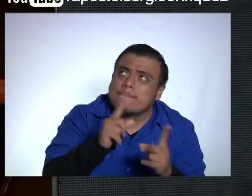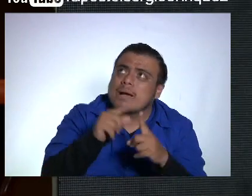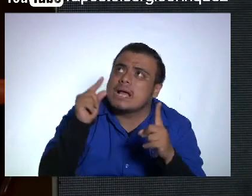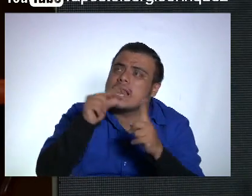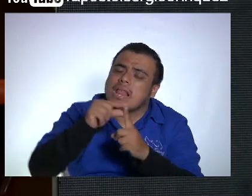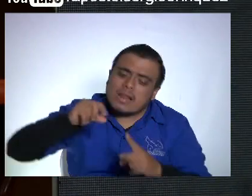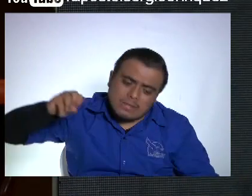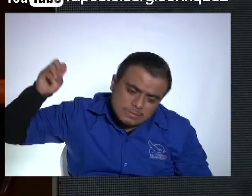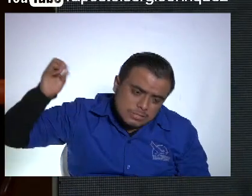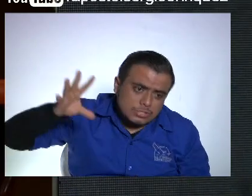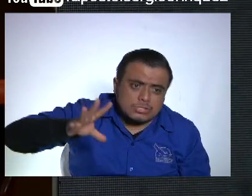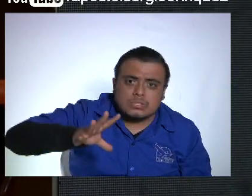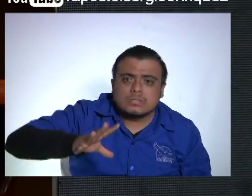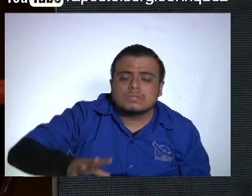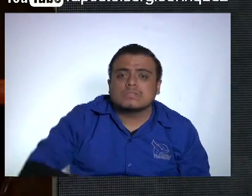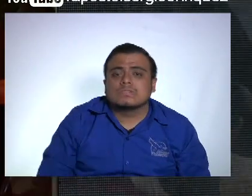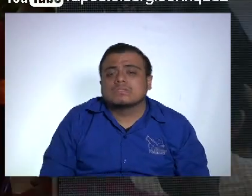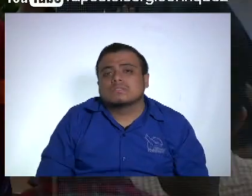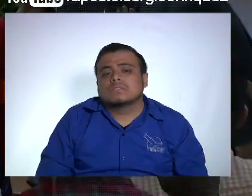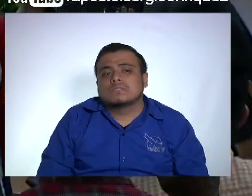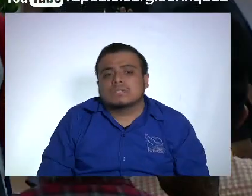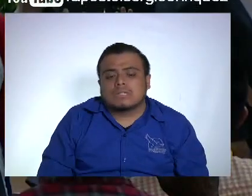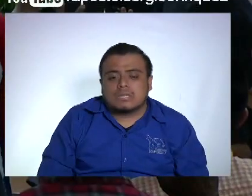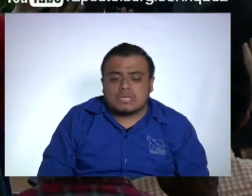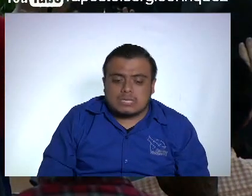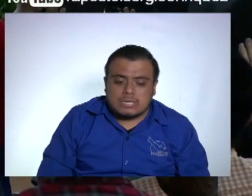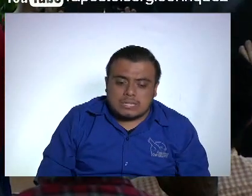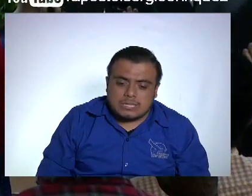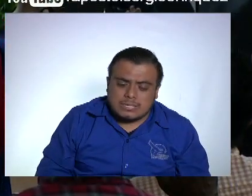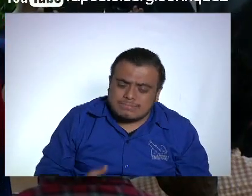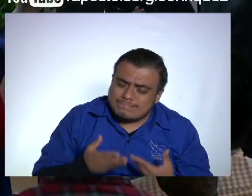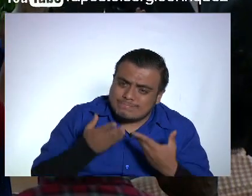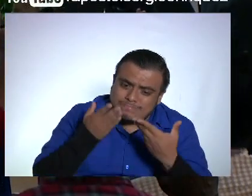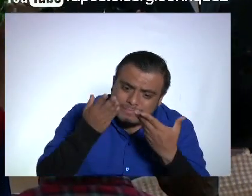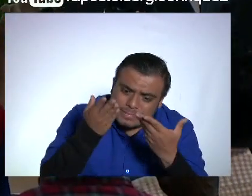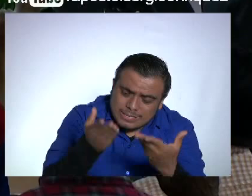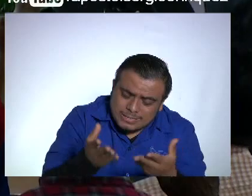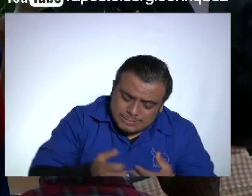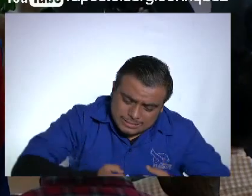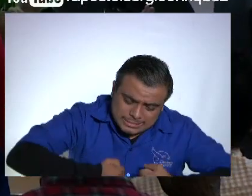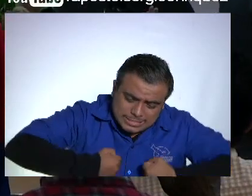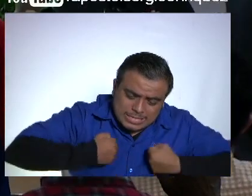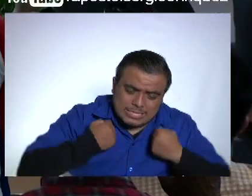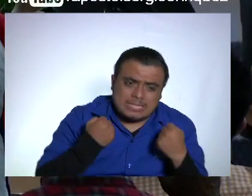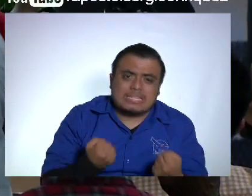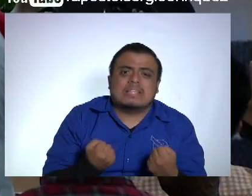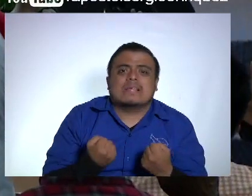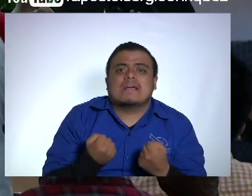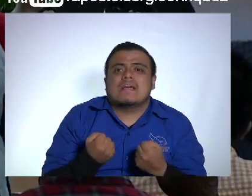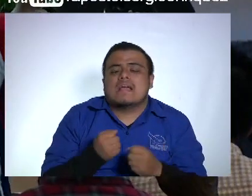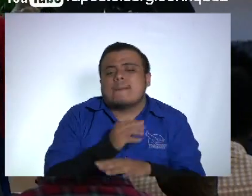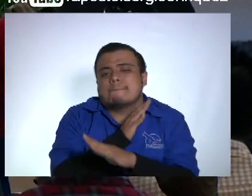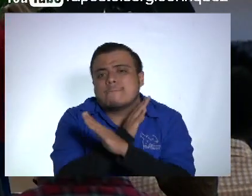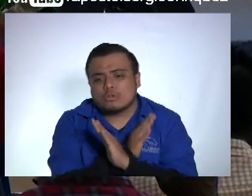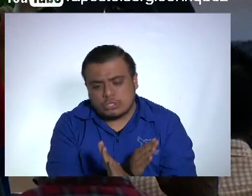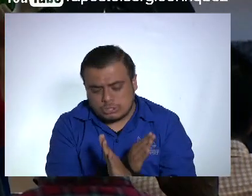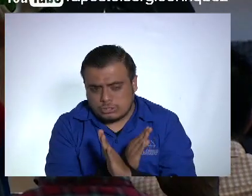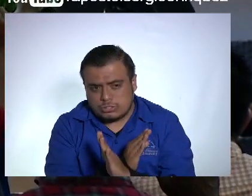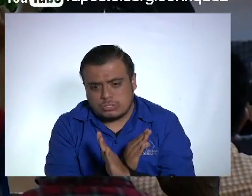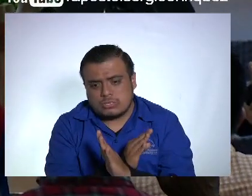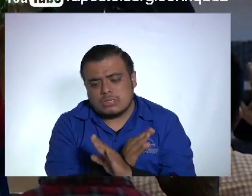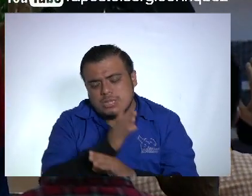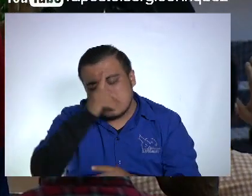de bendición, Padre bendito, que la provisión, que la sanidad, que la protección, que